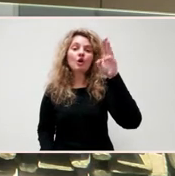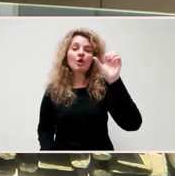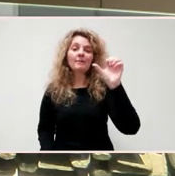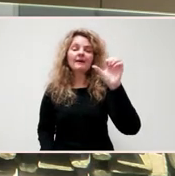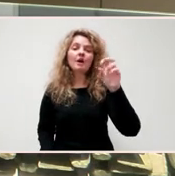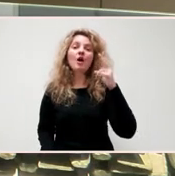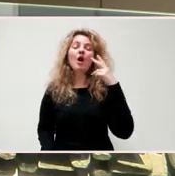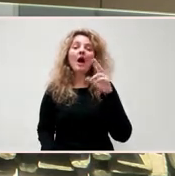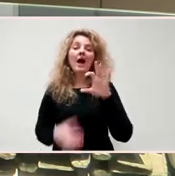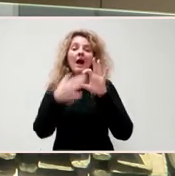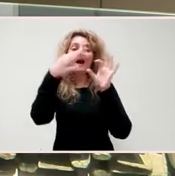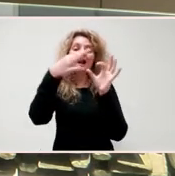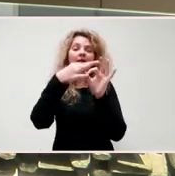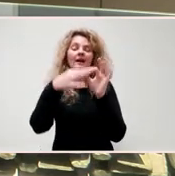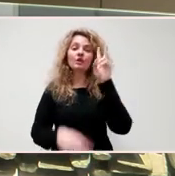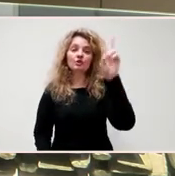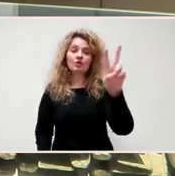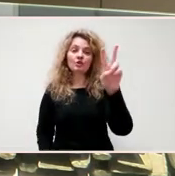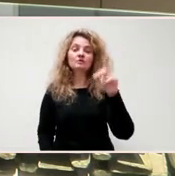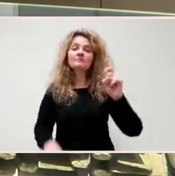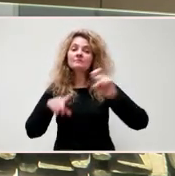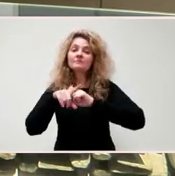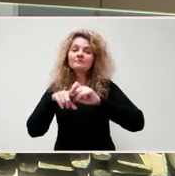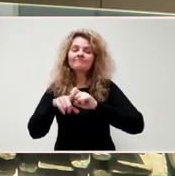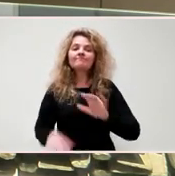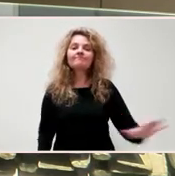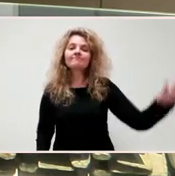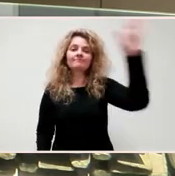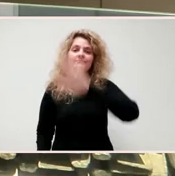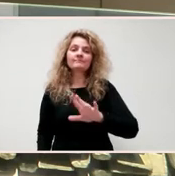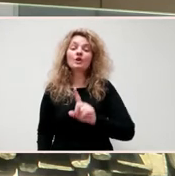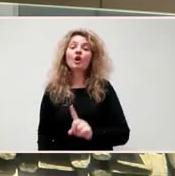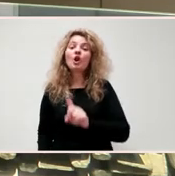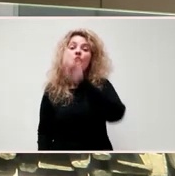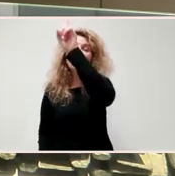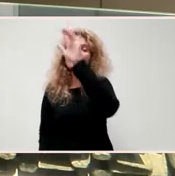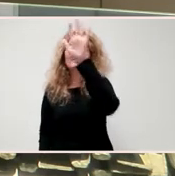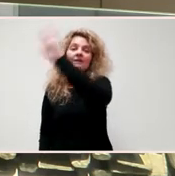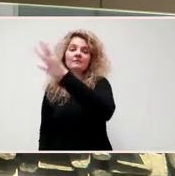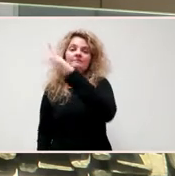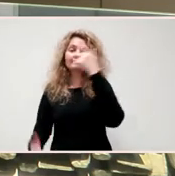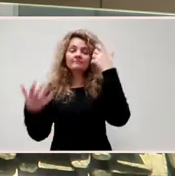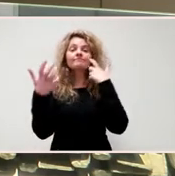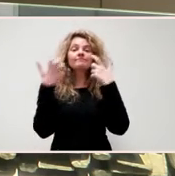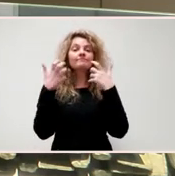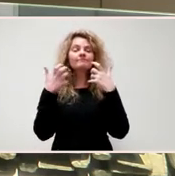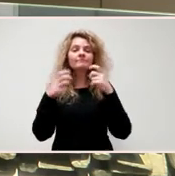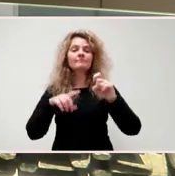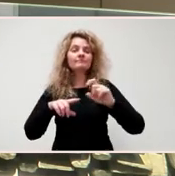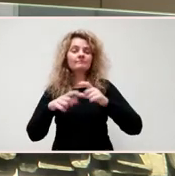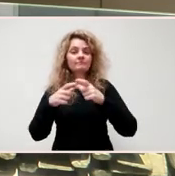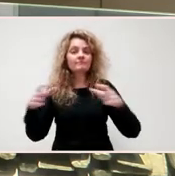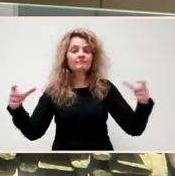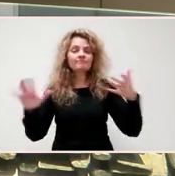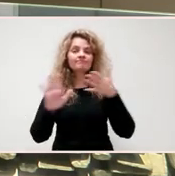é unha tipoloxía exclusiva da Península Ibérica, concretamente do tercio noroccidental. As características